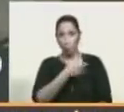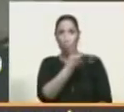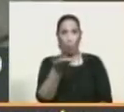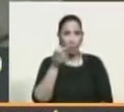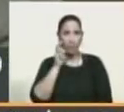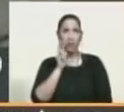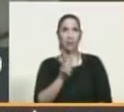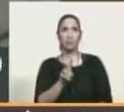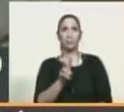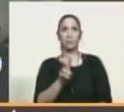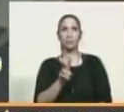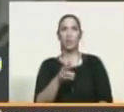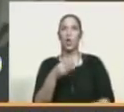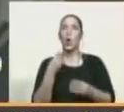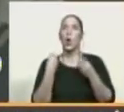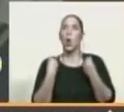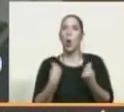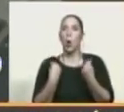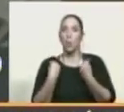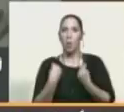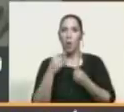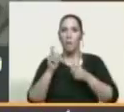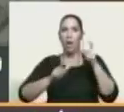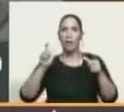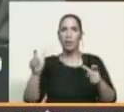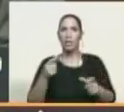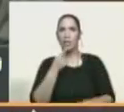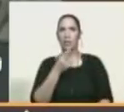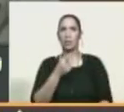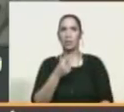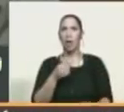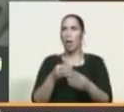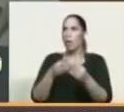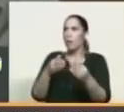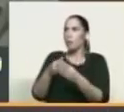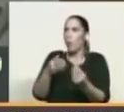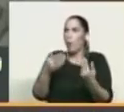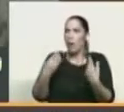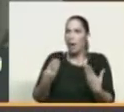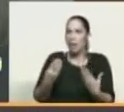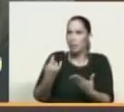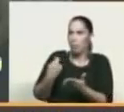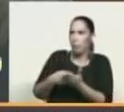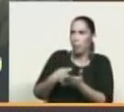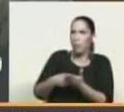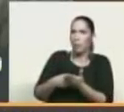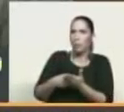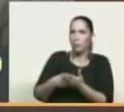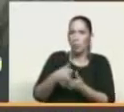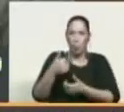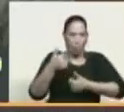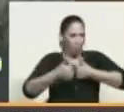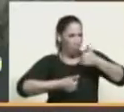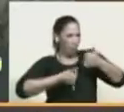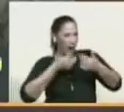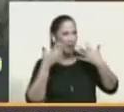ustedes van a ver cómo va a salir gente diciéndole, ¿y los dólares que me debías a mí? ¿Cuáles?